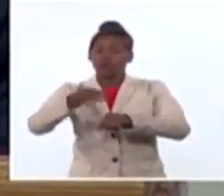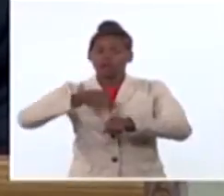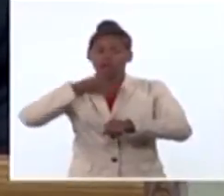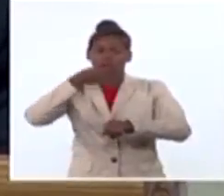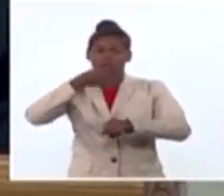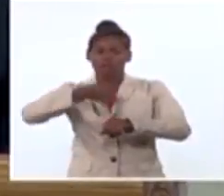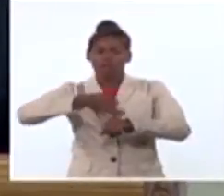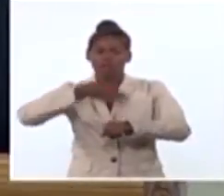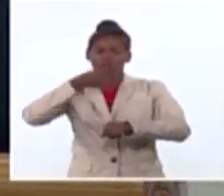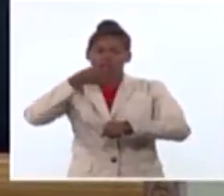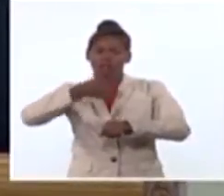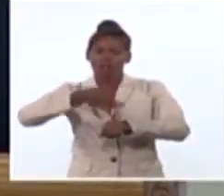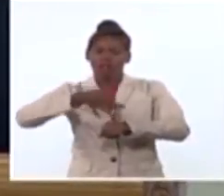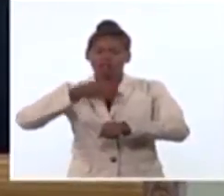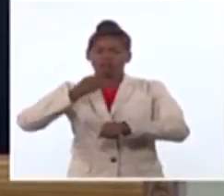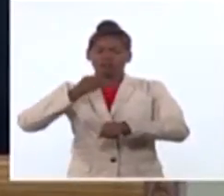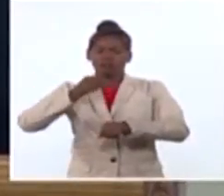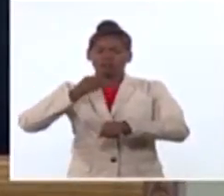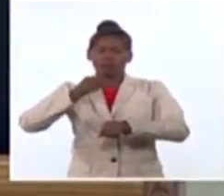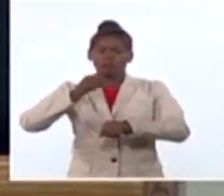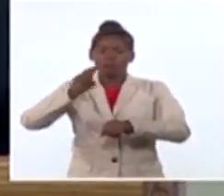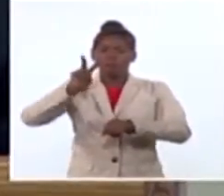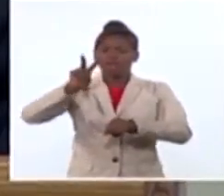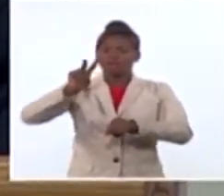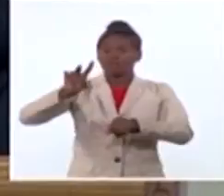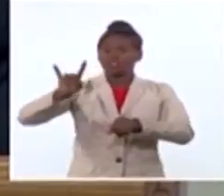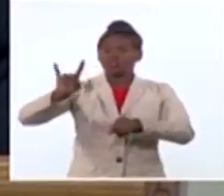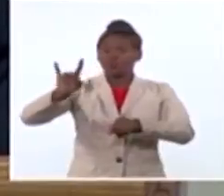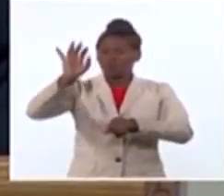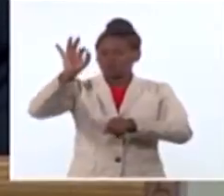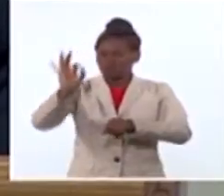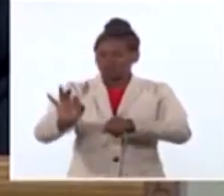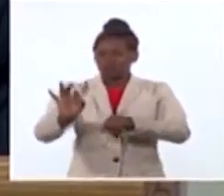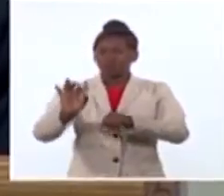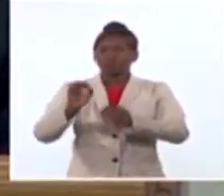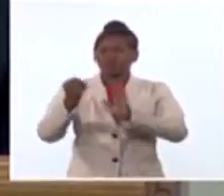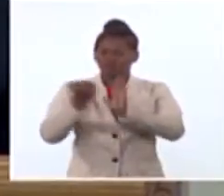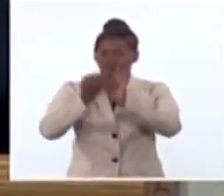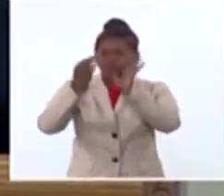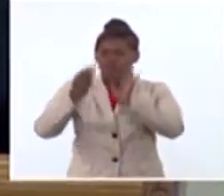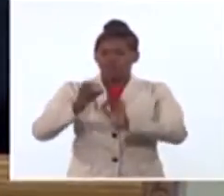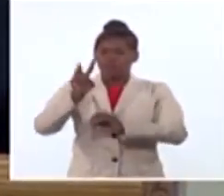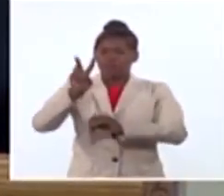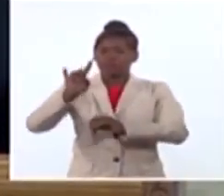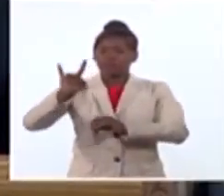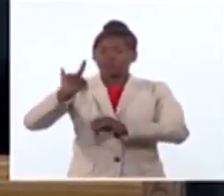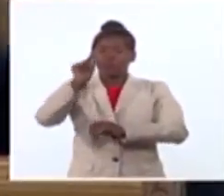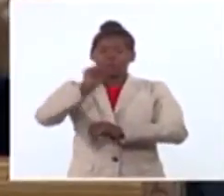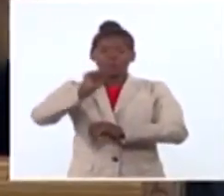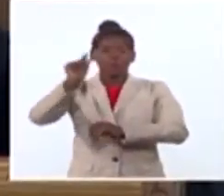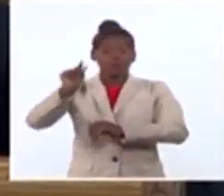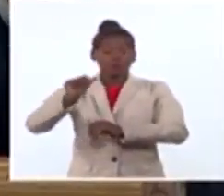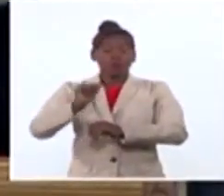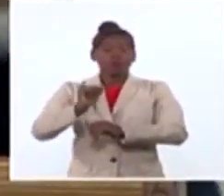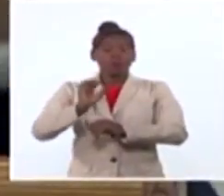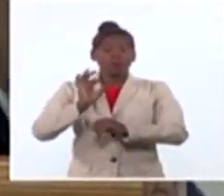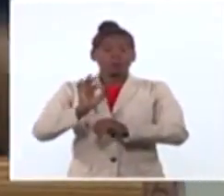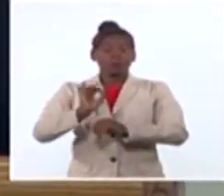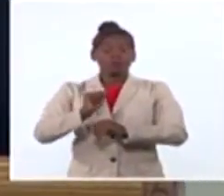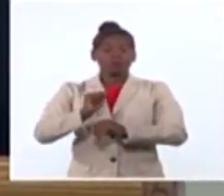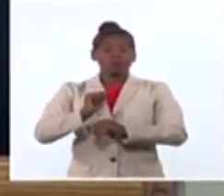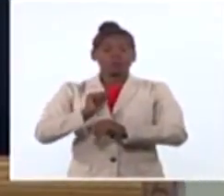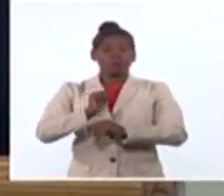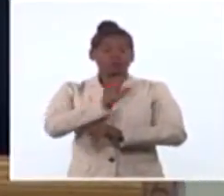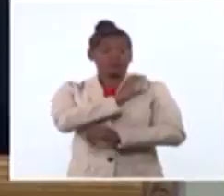Estados Unidos y de figuras influyentes del Congreso de esa nación, solo desde